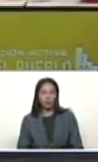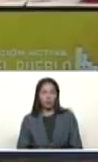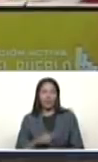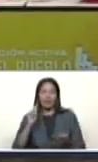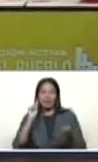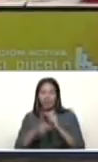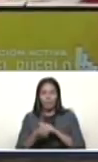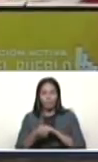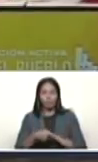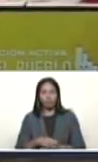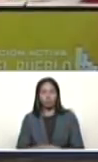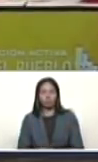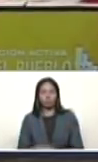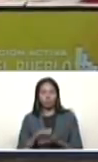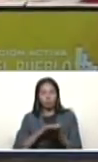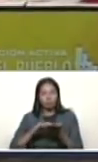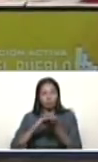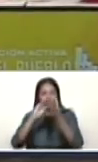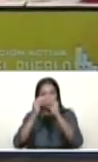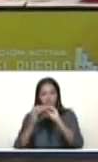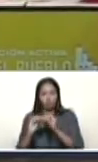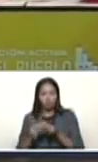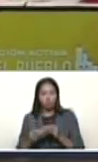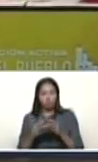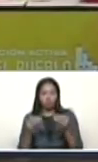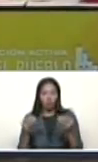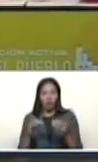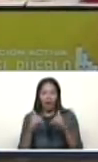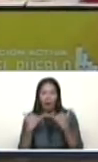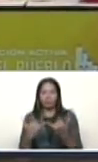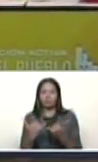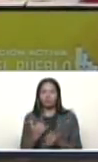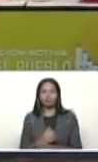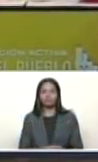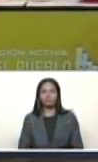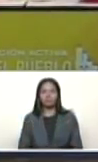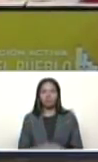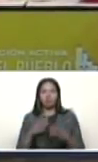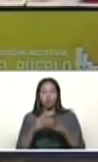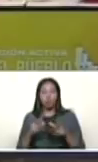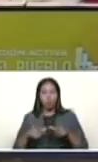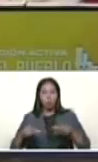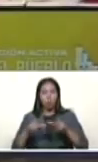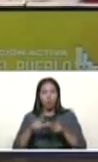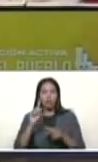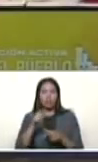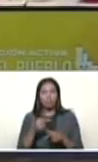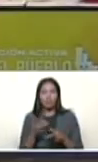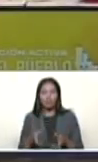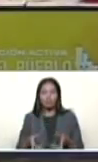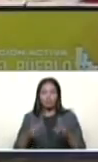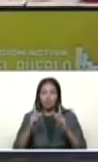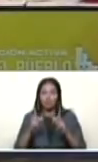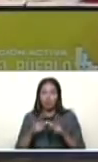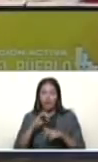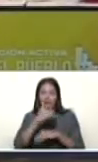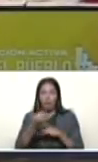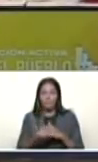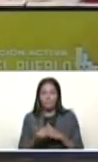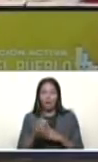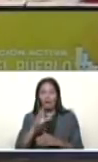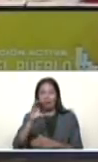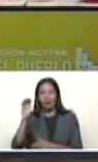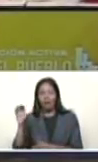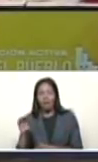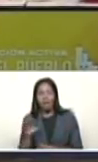Cambio, rectificación y renovación ya, en todos los sectores. Vamos levantando el plan sector por sector,